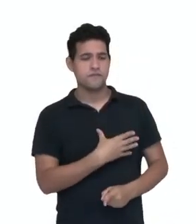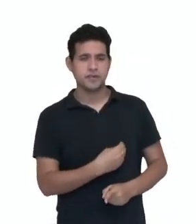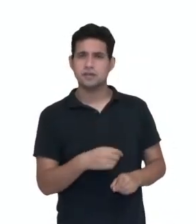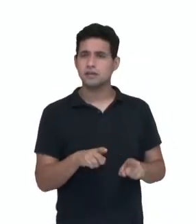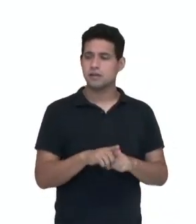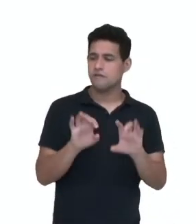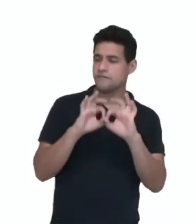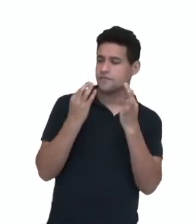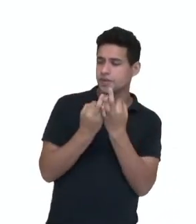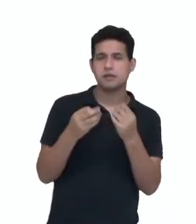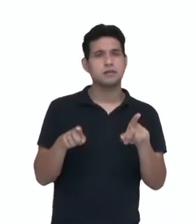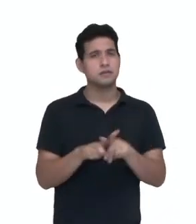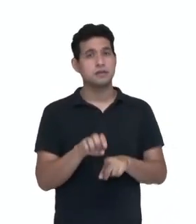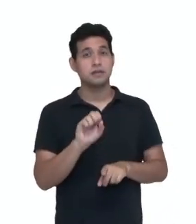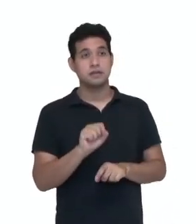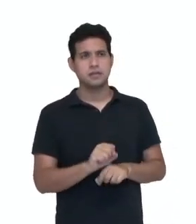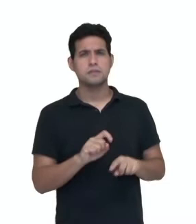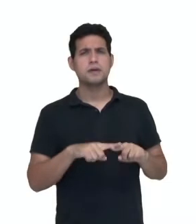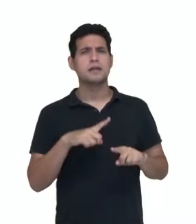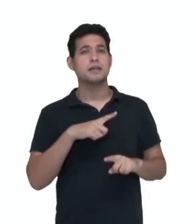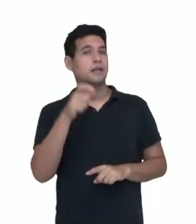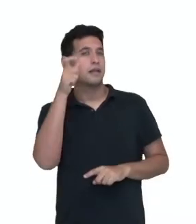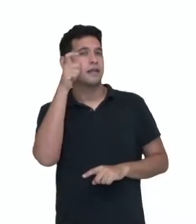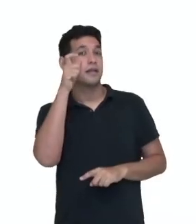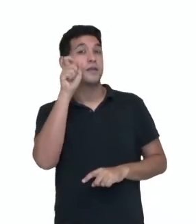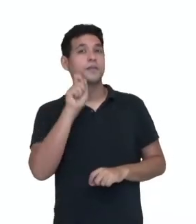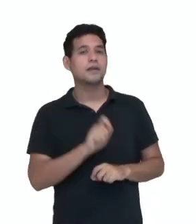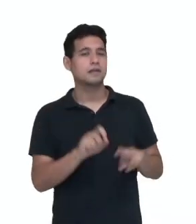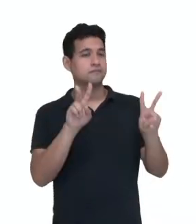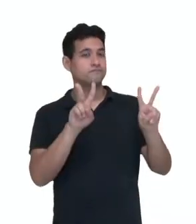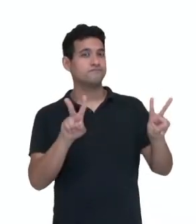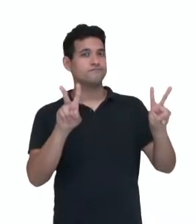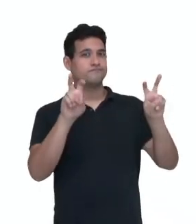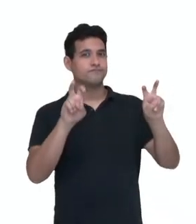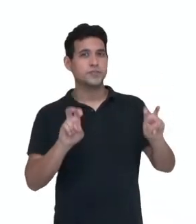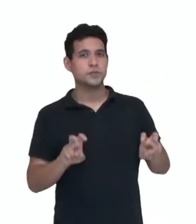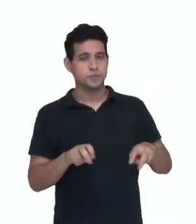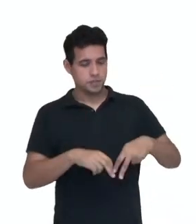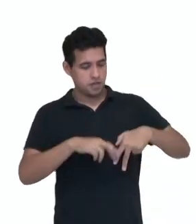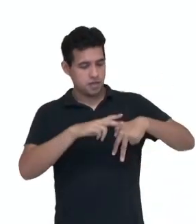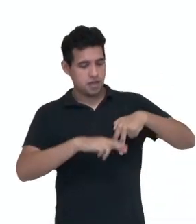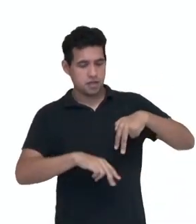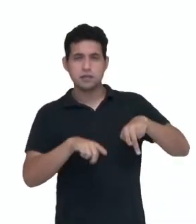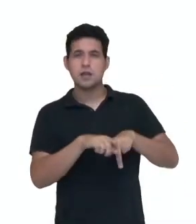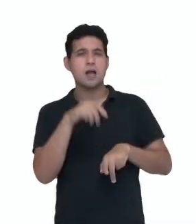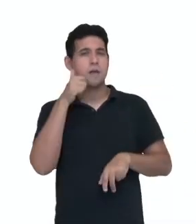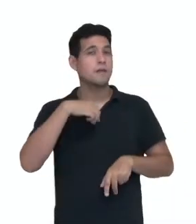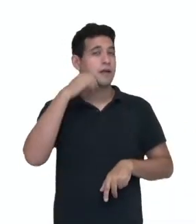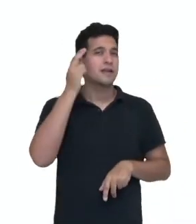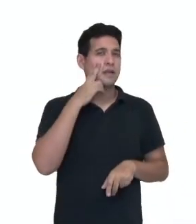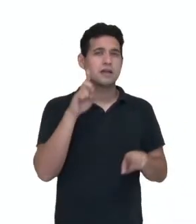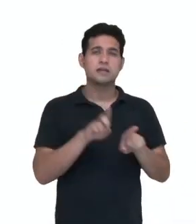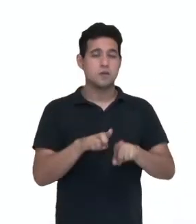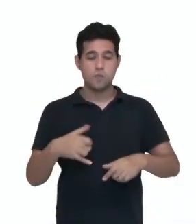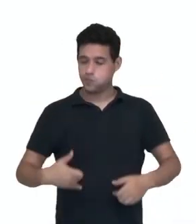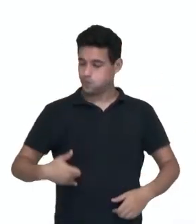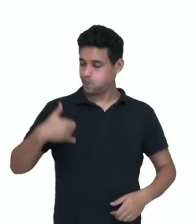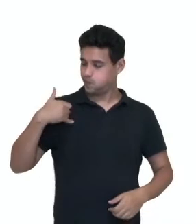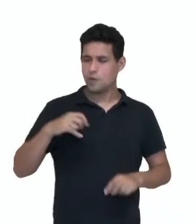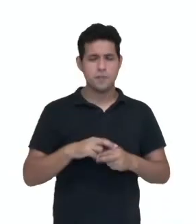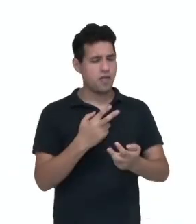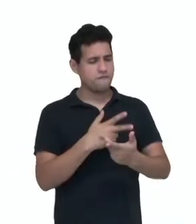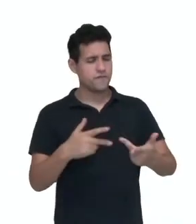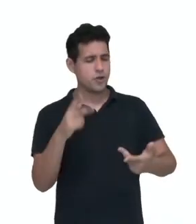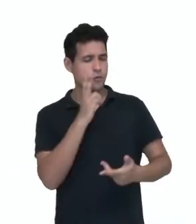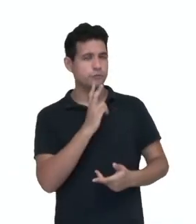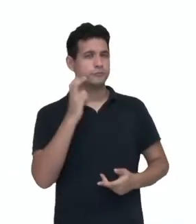la familia, además de un gran interés por los temas de género y de las mujeres negras y un gran orgullo por las